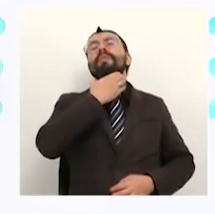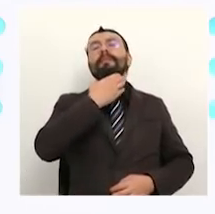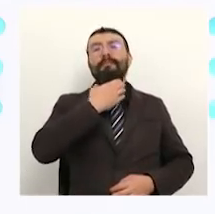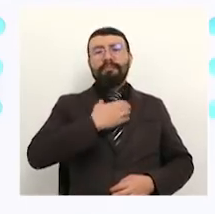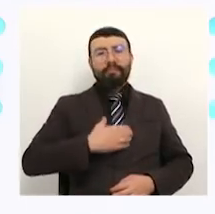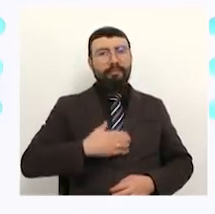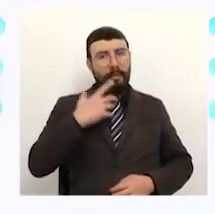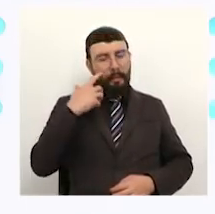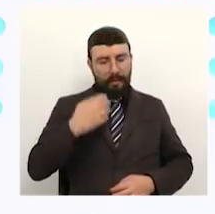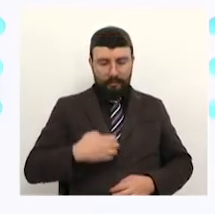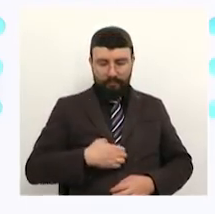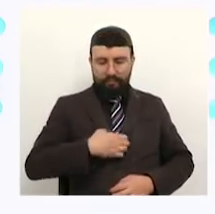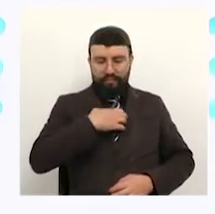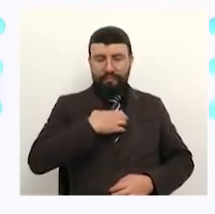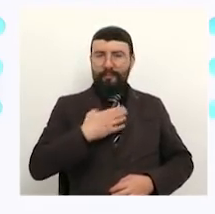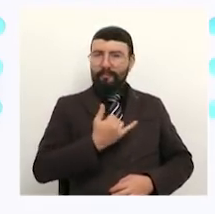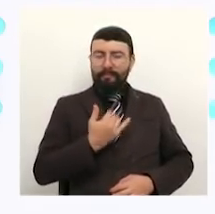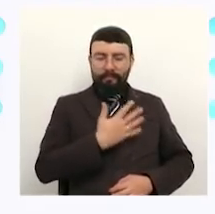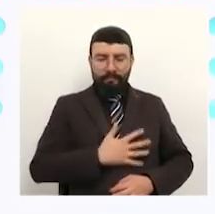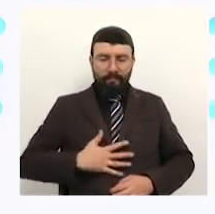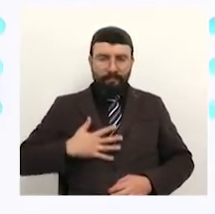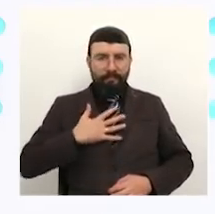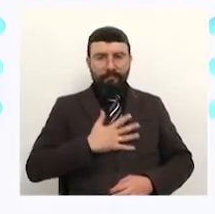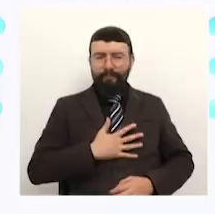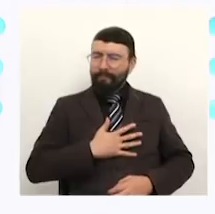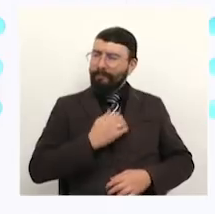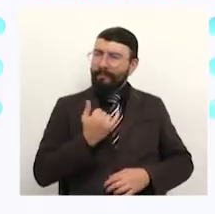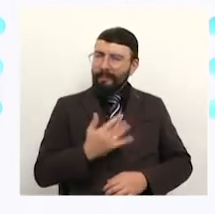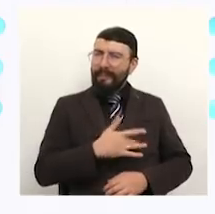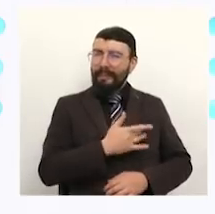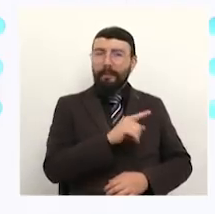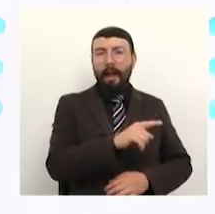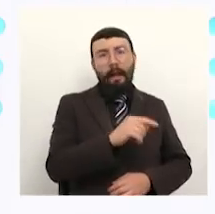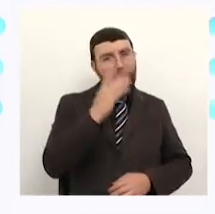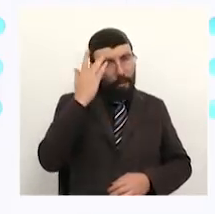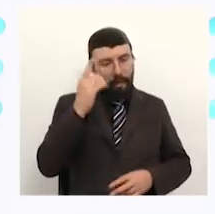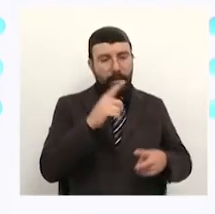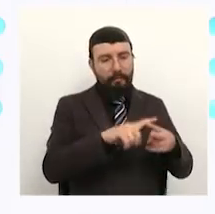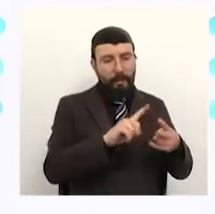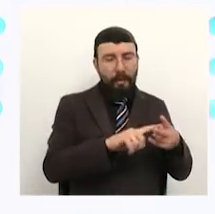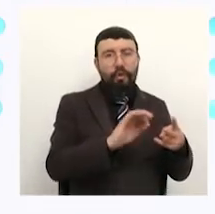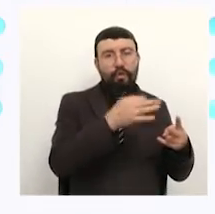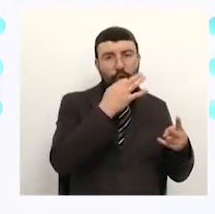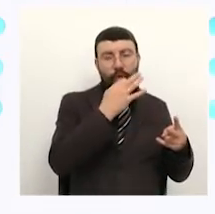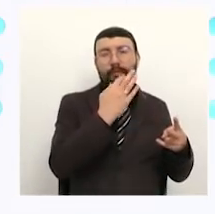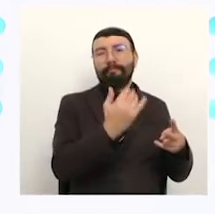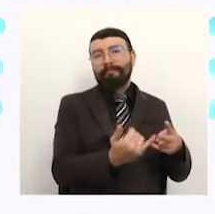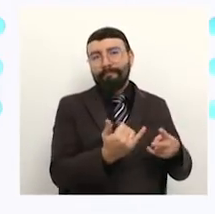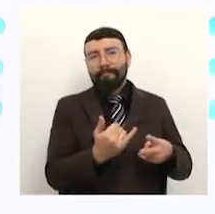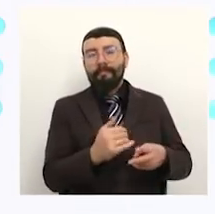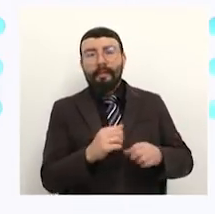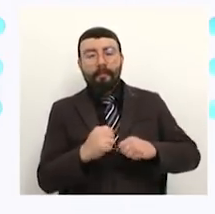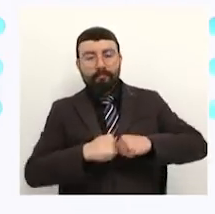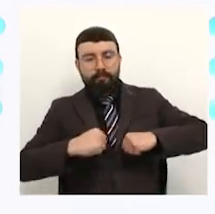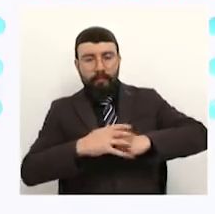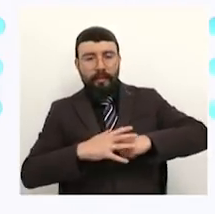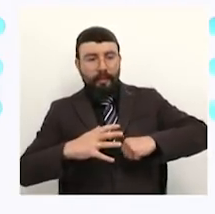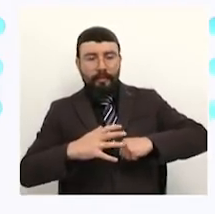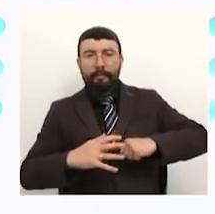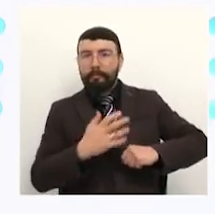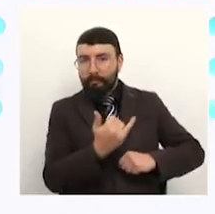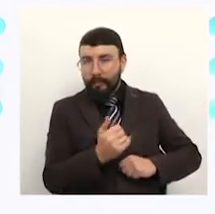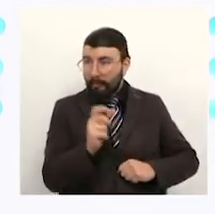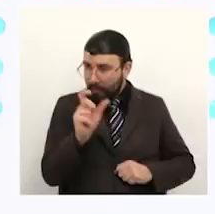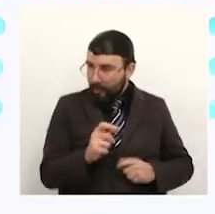del esófago por ese mismo pues esa misma característica de volverse a los alimentos y los jugos gástricos y perfectamente ese